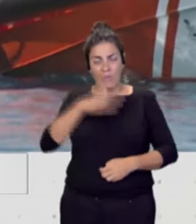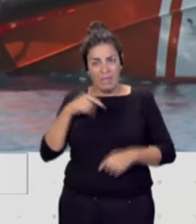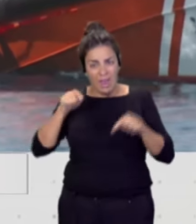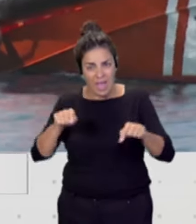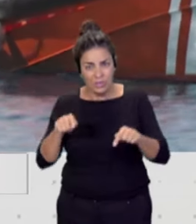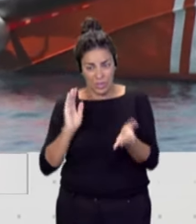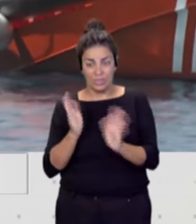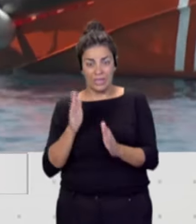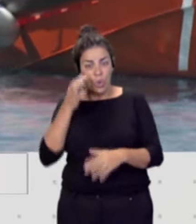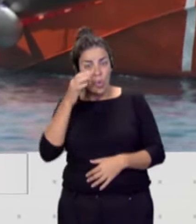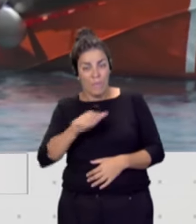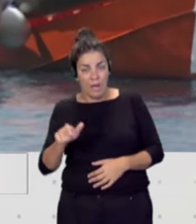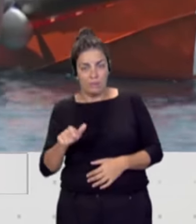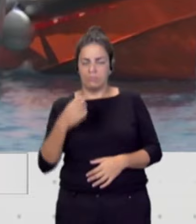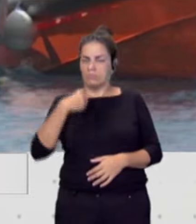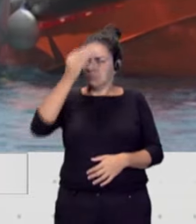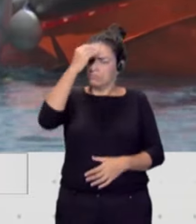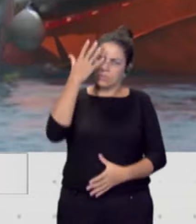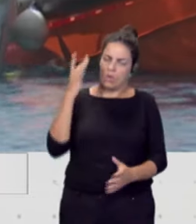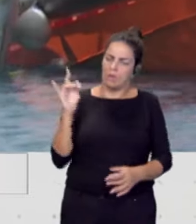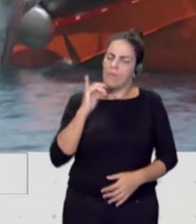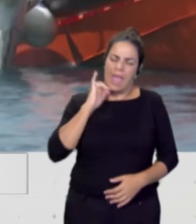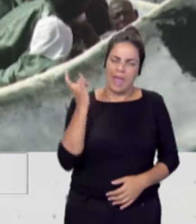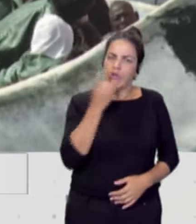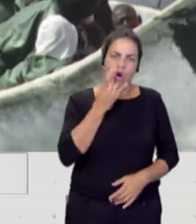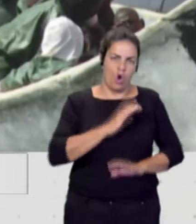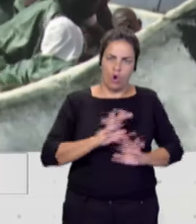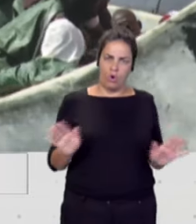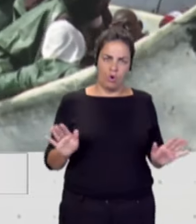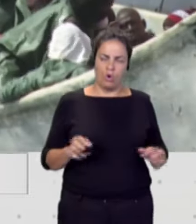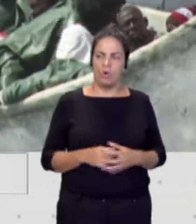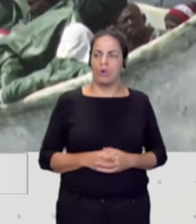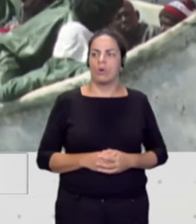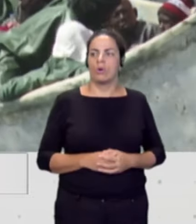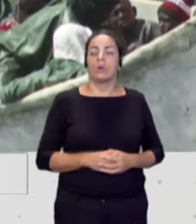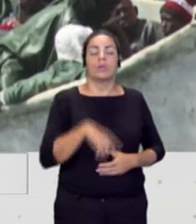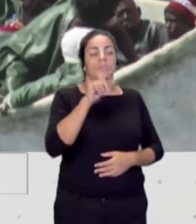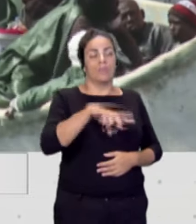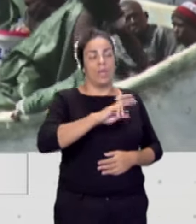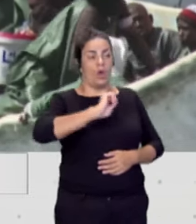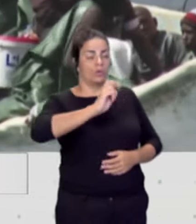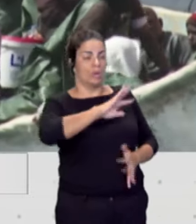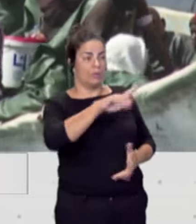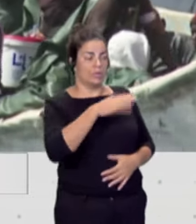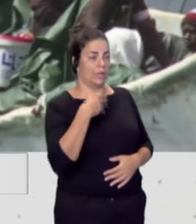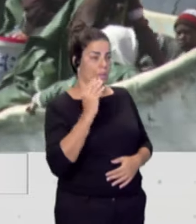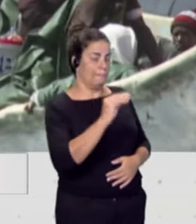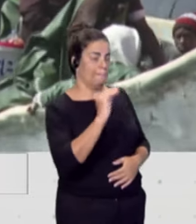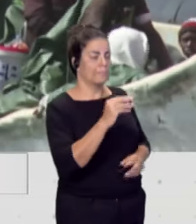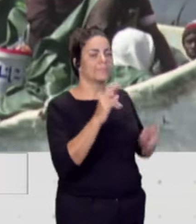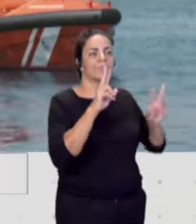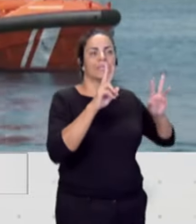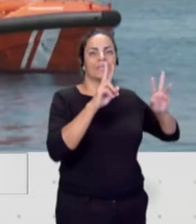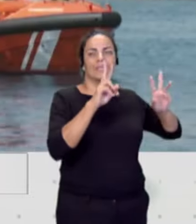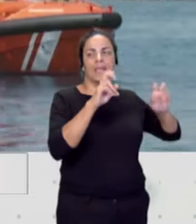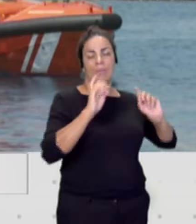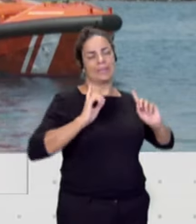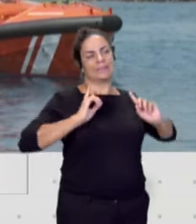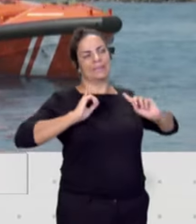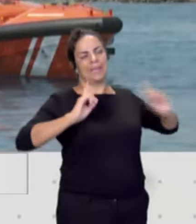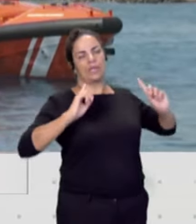error. Luego hay otras cuestiones que son noticias por las que también le queremos preguntar, señor Díaz Estebanes, que tiene que ver con ese llamado caso Coldo,